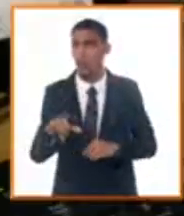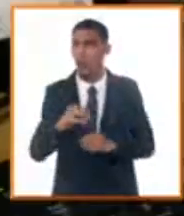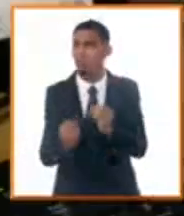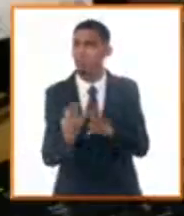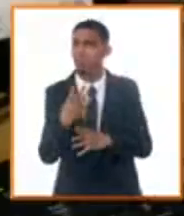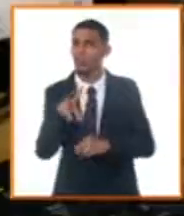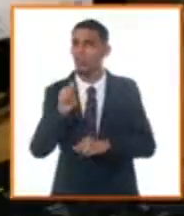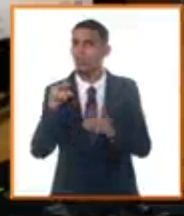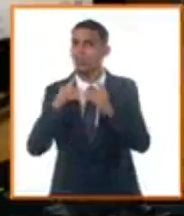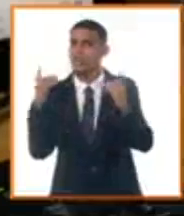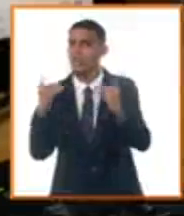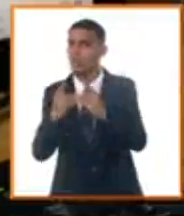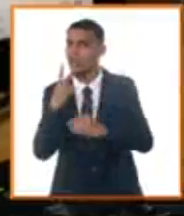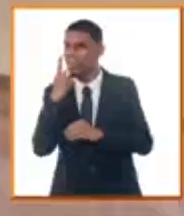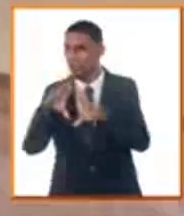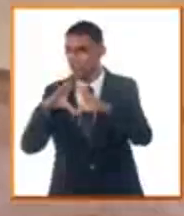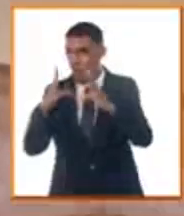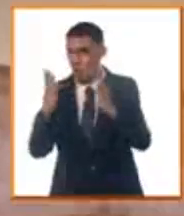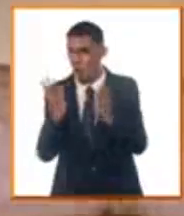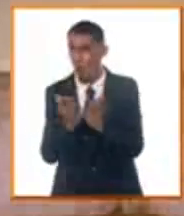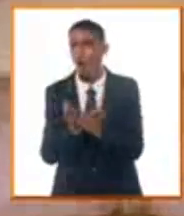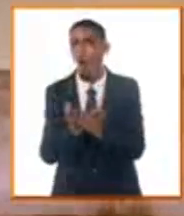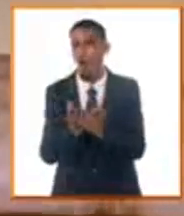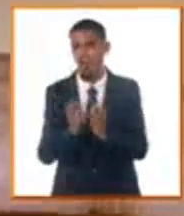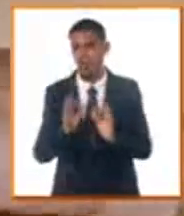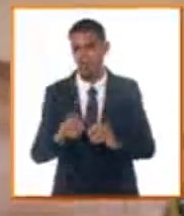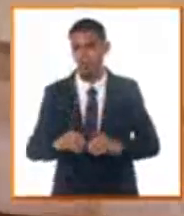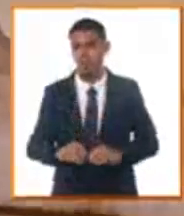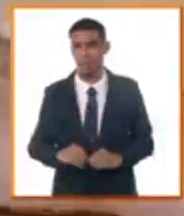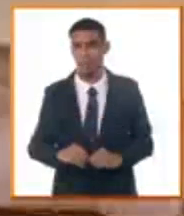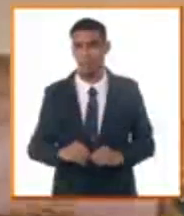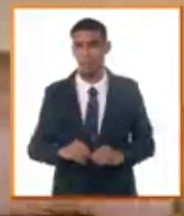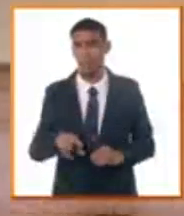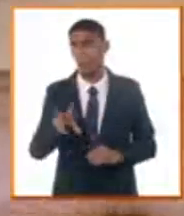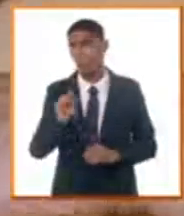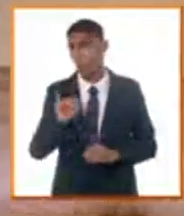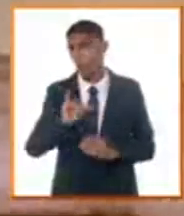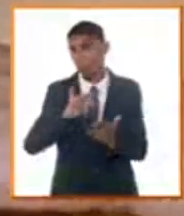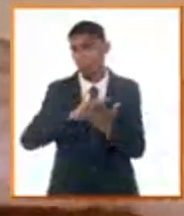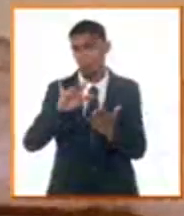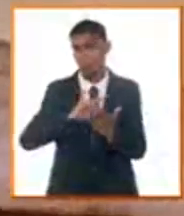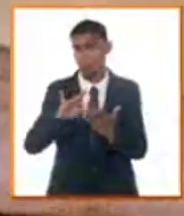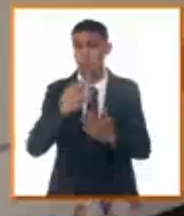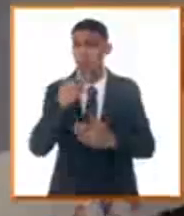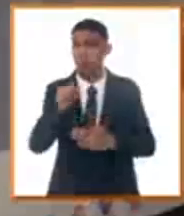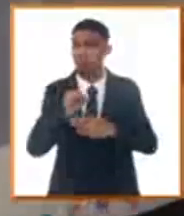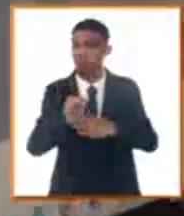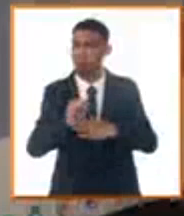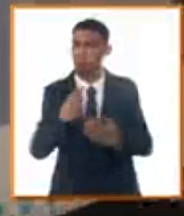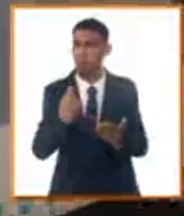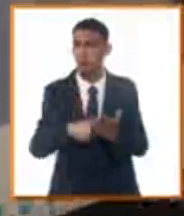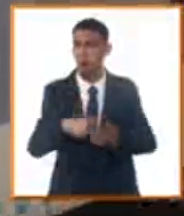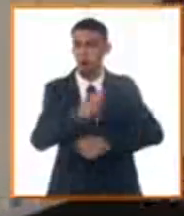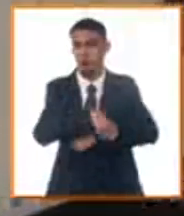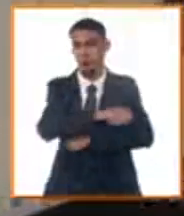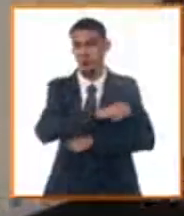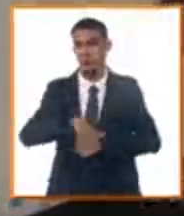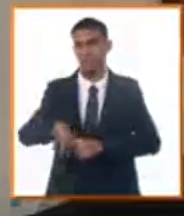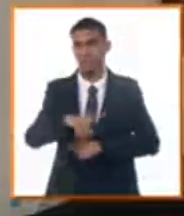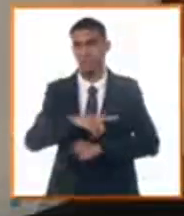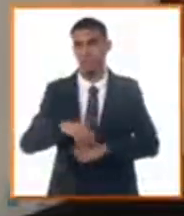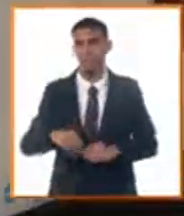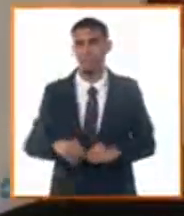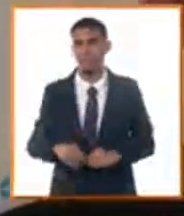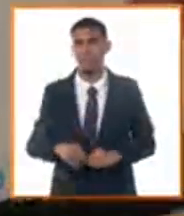unidades exclusivas para el comercio electrónico y el desarrollo de aplicaciones propias para la prestación de los servicios son también aspiraciones en la